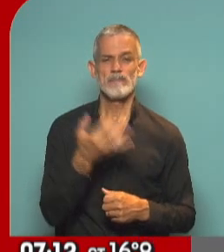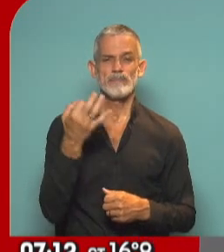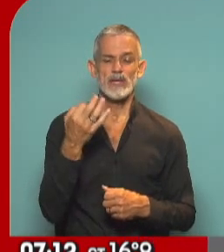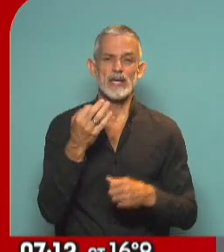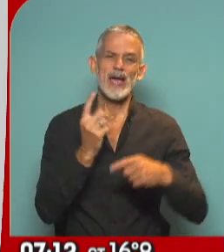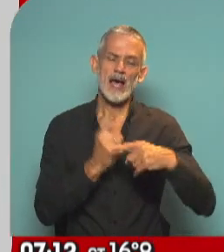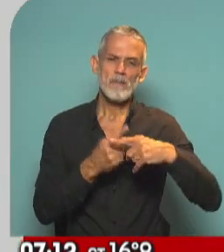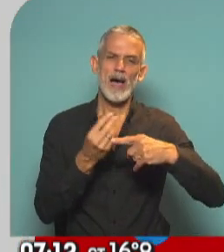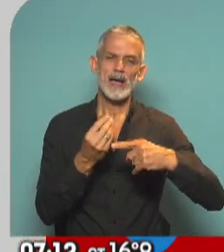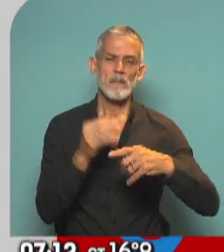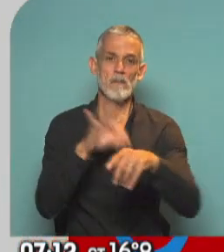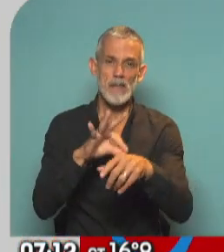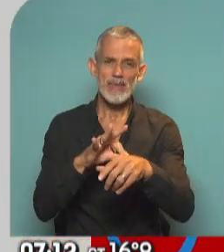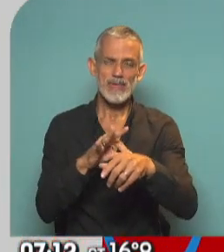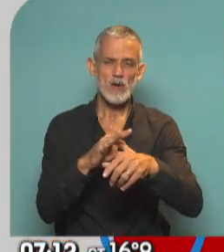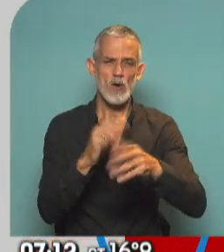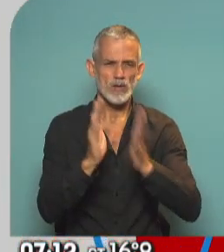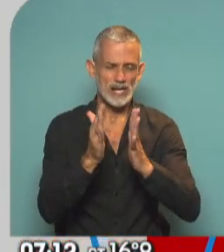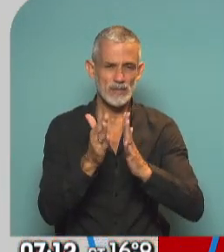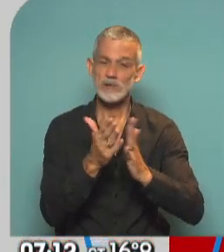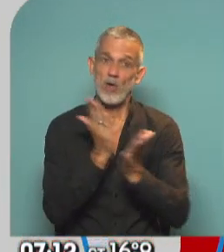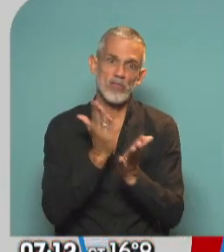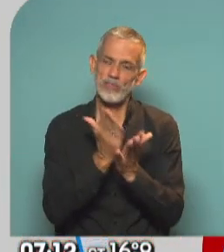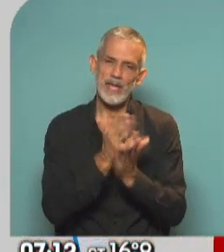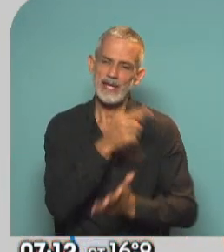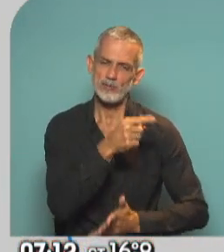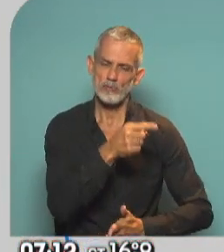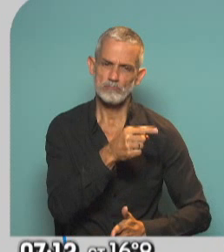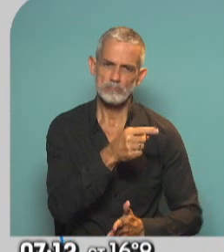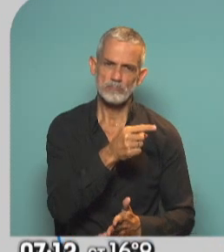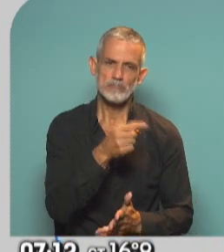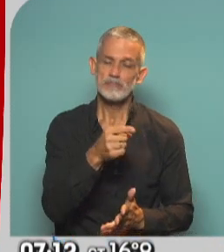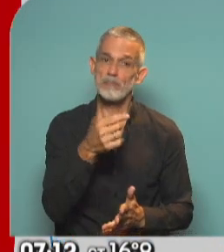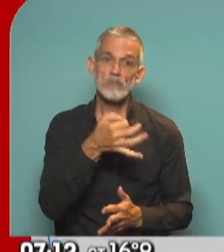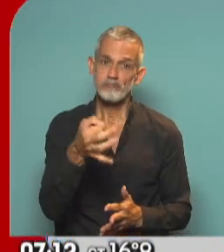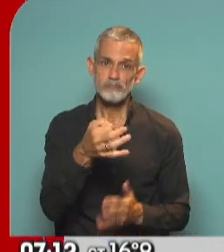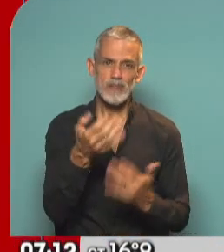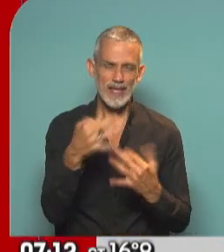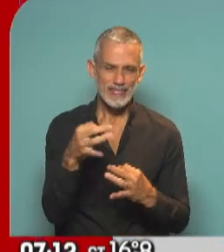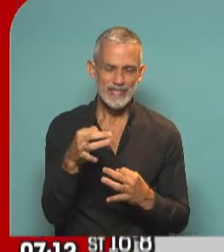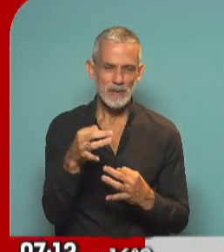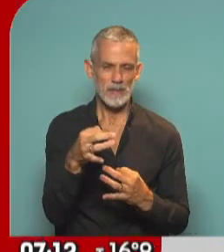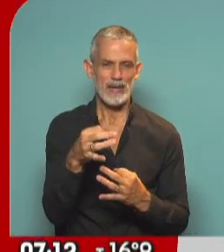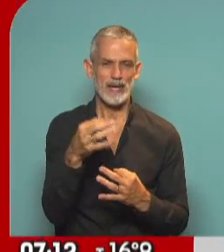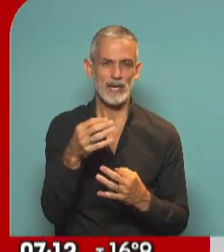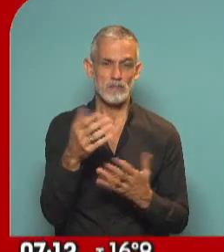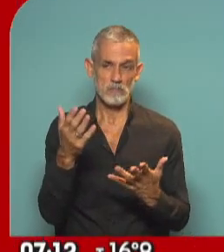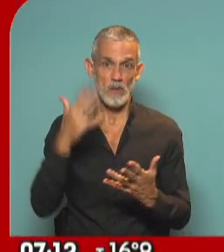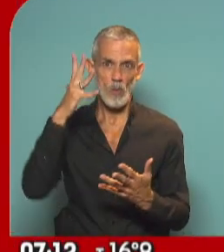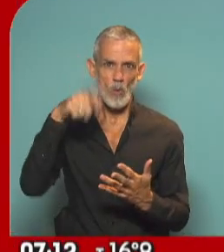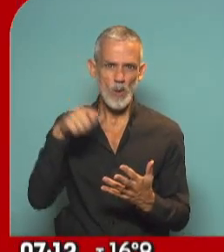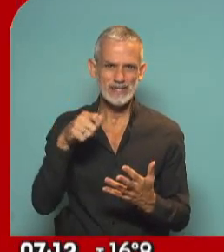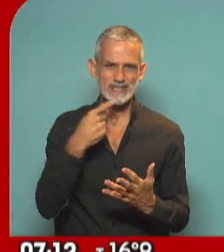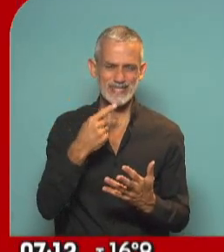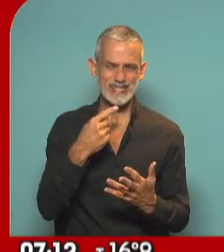además de la constancia médica, hacen que el derecho invocado luzca verosímil, es decir, alude por primera vez